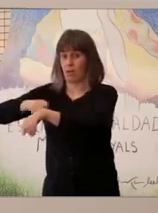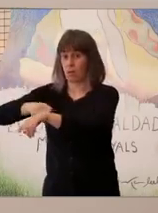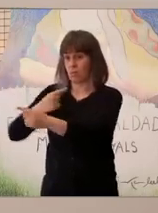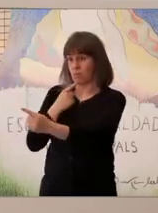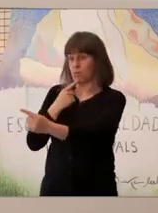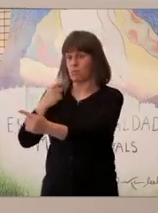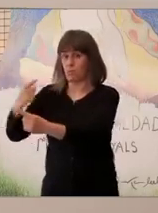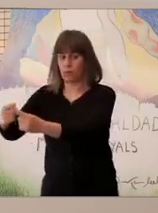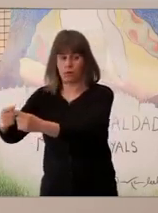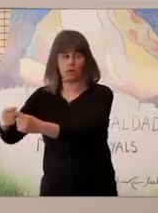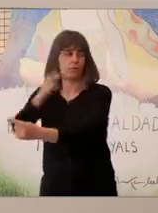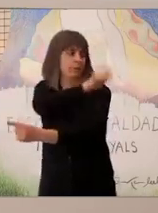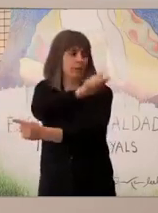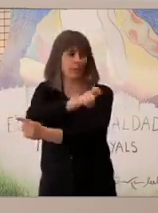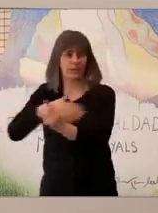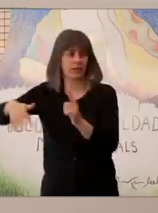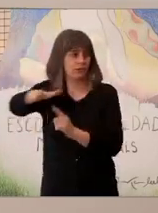algún acontecimiento,